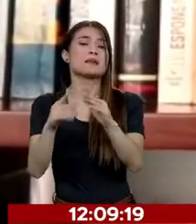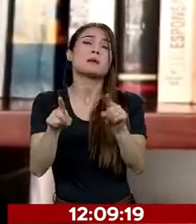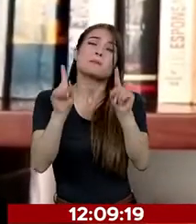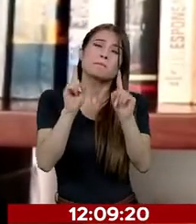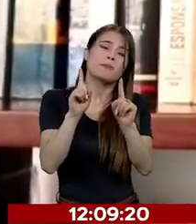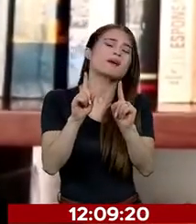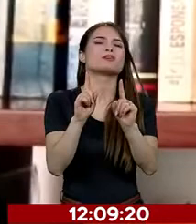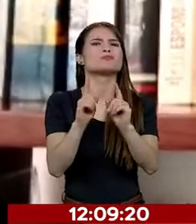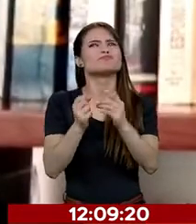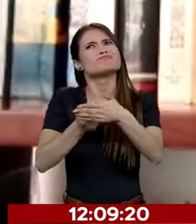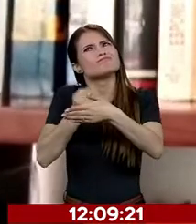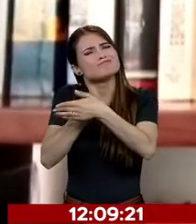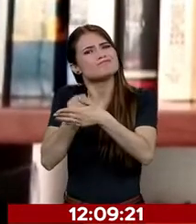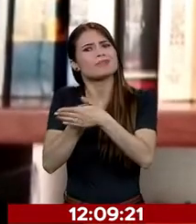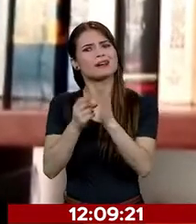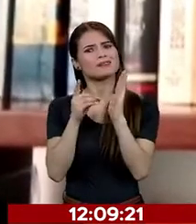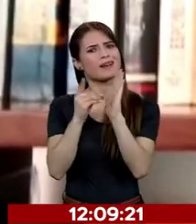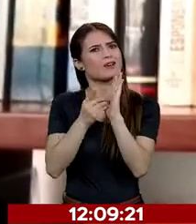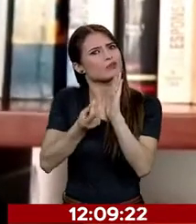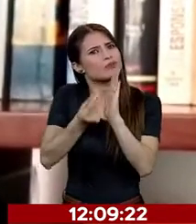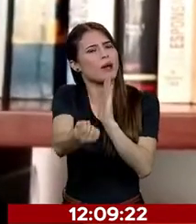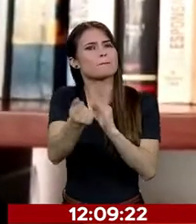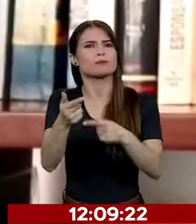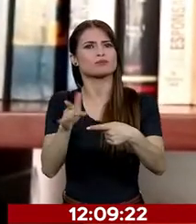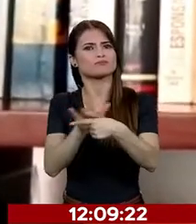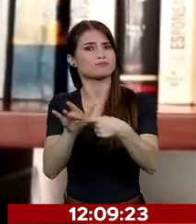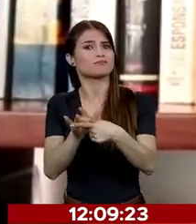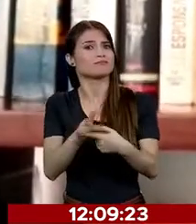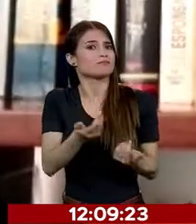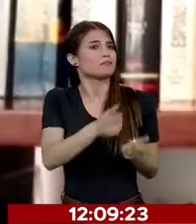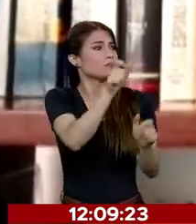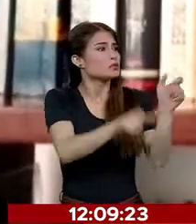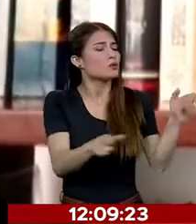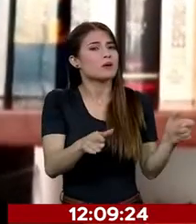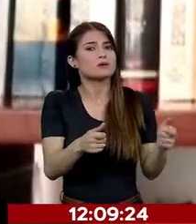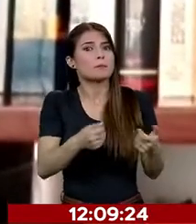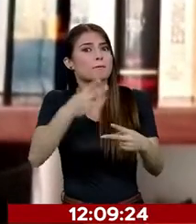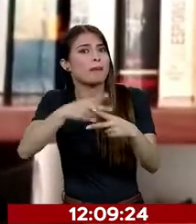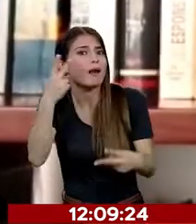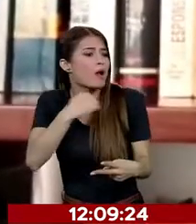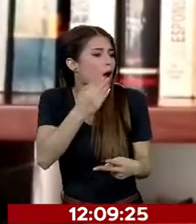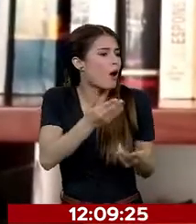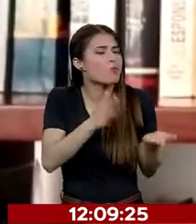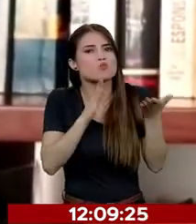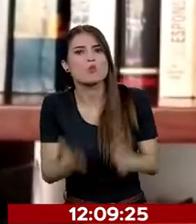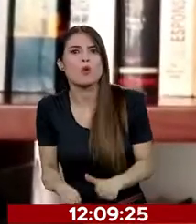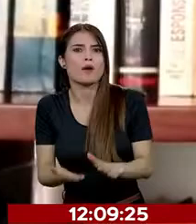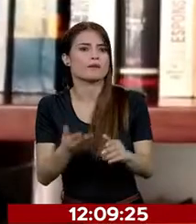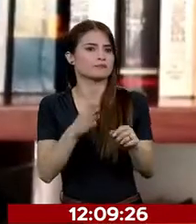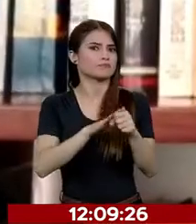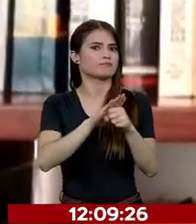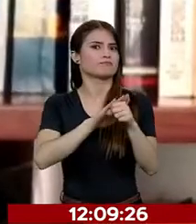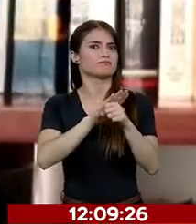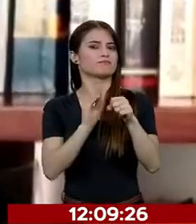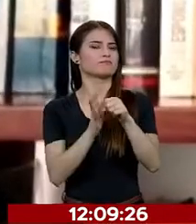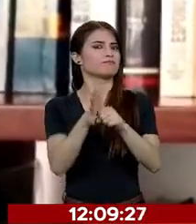prisiones domiciliarias lo antes posible para salvaguardar la vida de estas personas durante la emergencia del COVID-19 en el país.